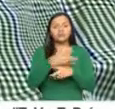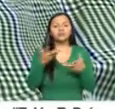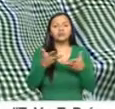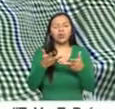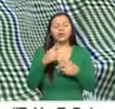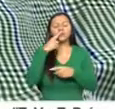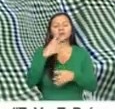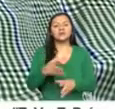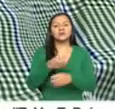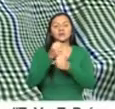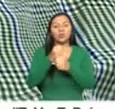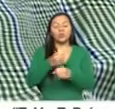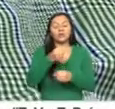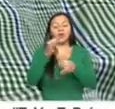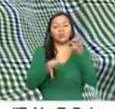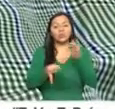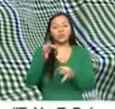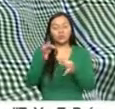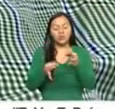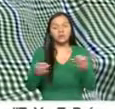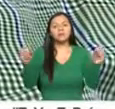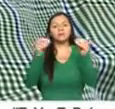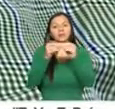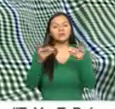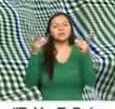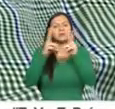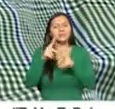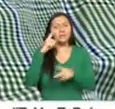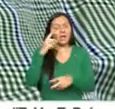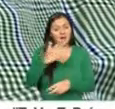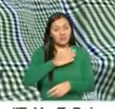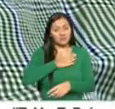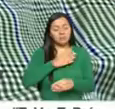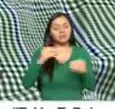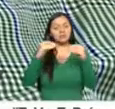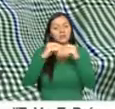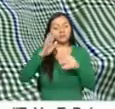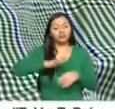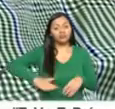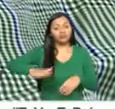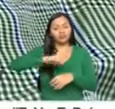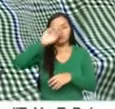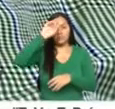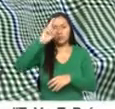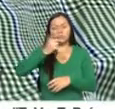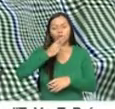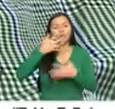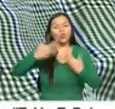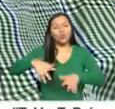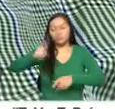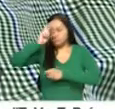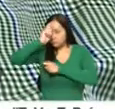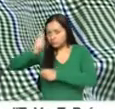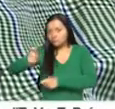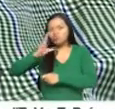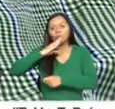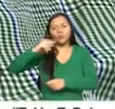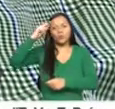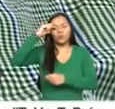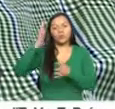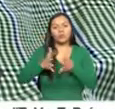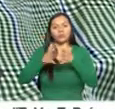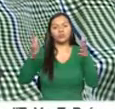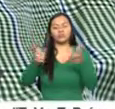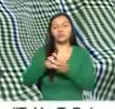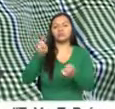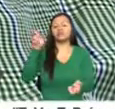seguridad jurídica y la inversión extranjera. Para mí, y quiero que sepas que en el pueblo dominicano tiene una altísima valoración el presidente Correa, y